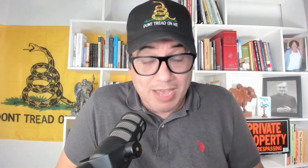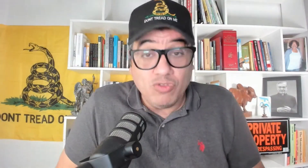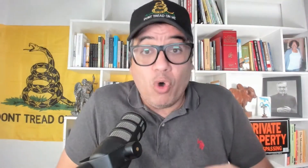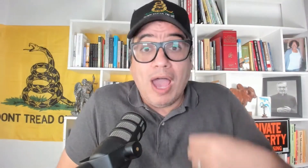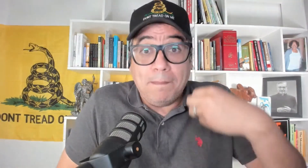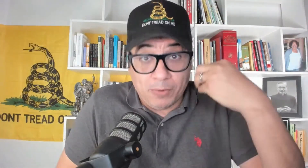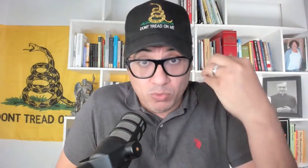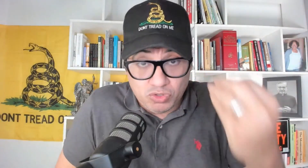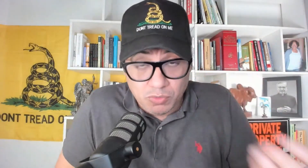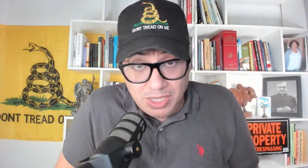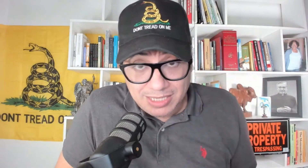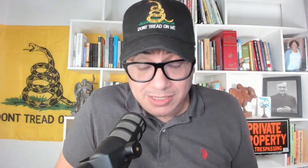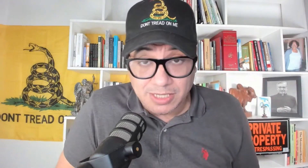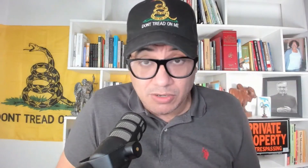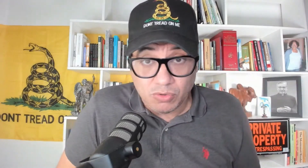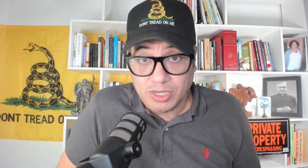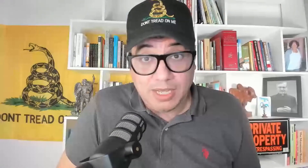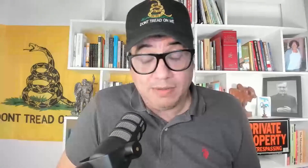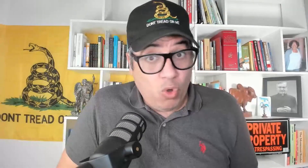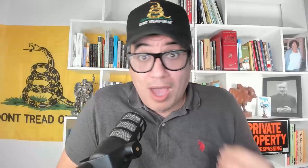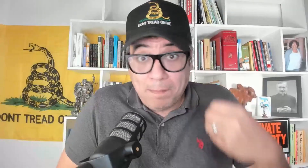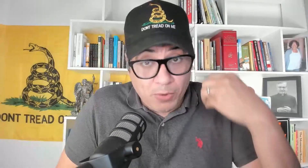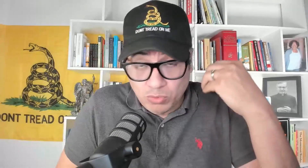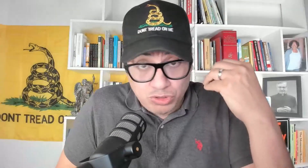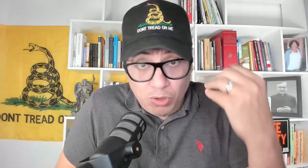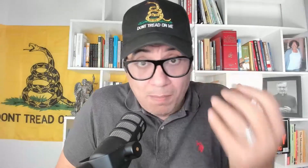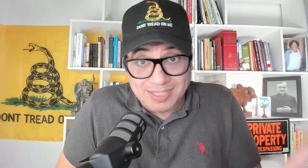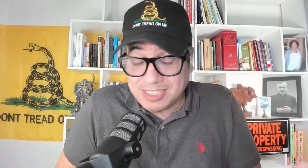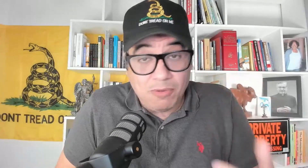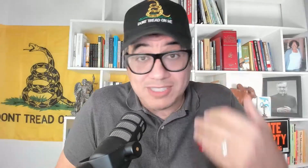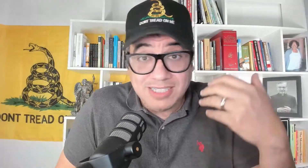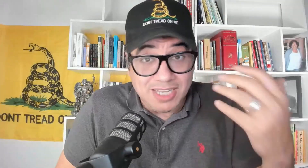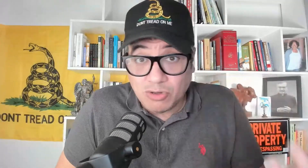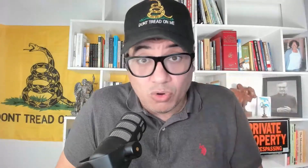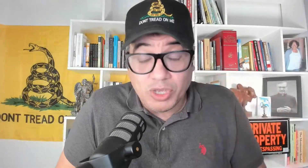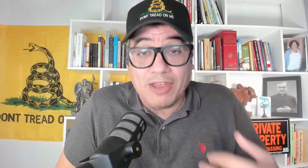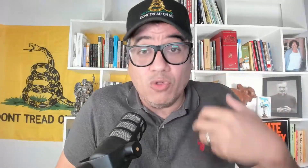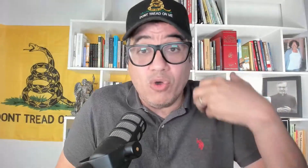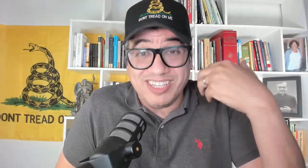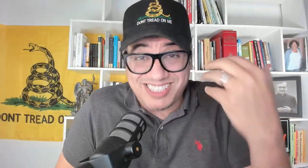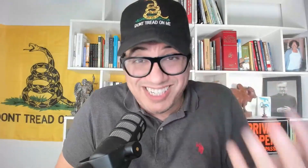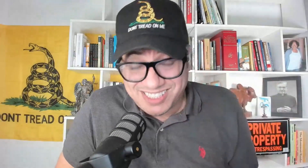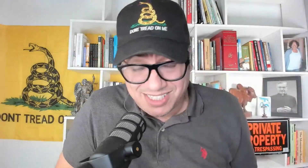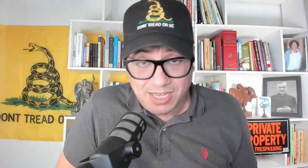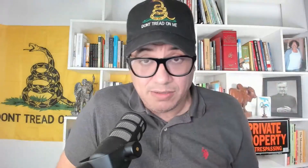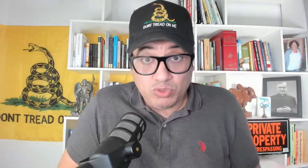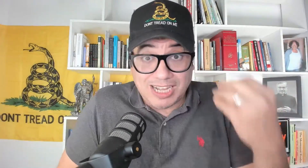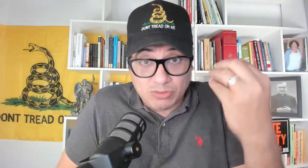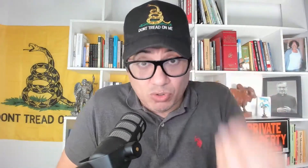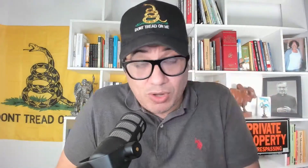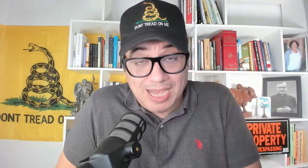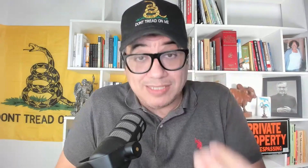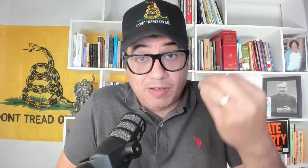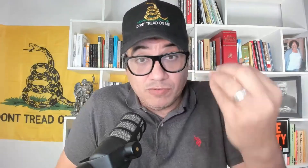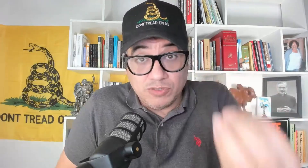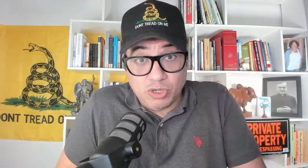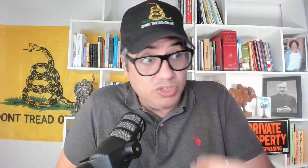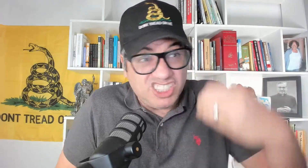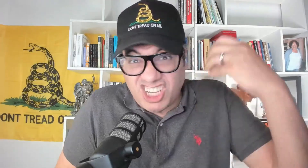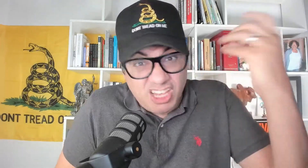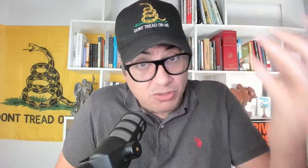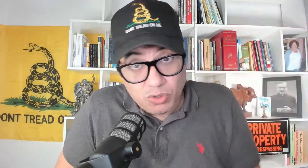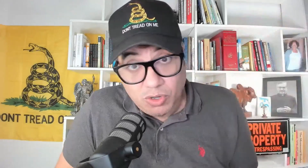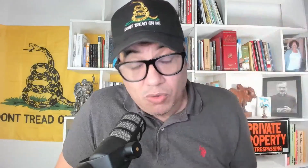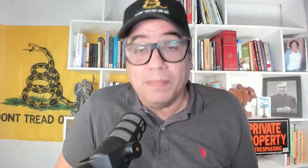tecnología no hay productividad sin tecnologías no hay producción masiva sin tecnología no existe un tractor hace la